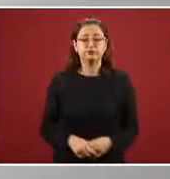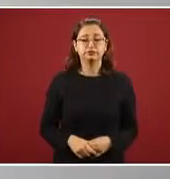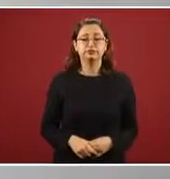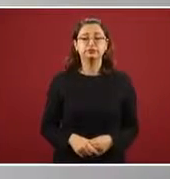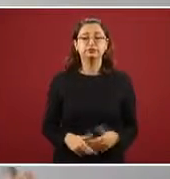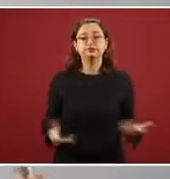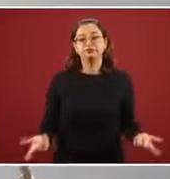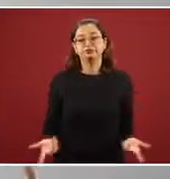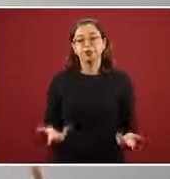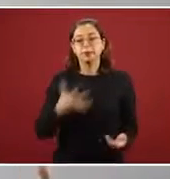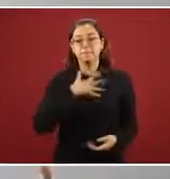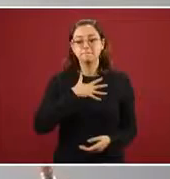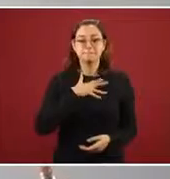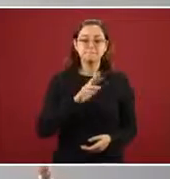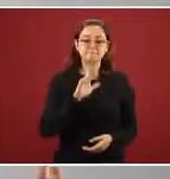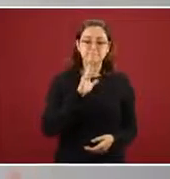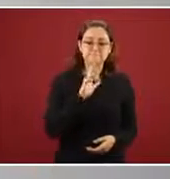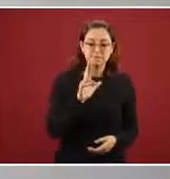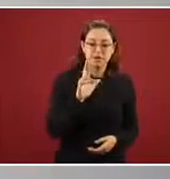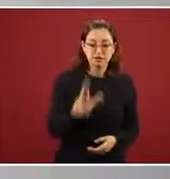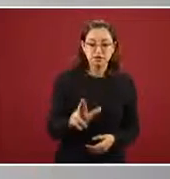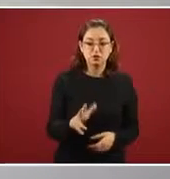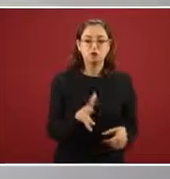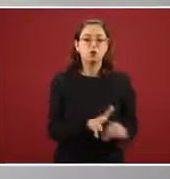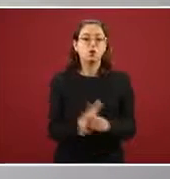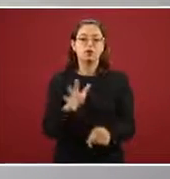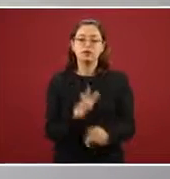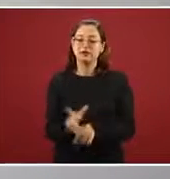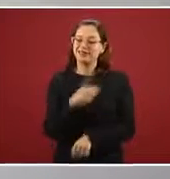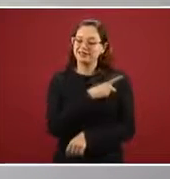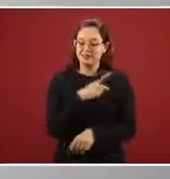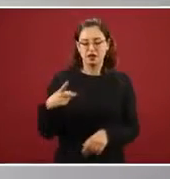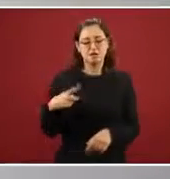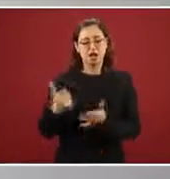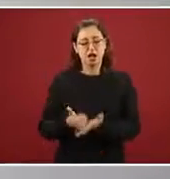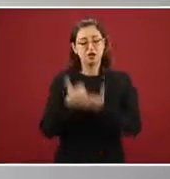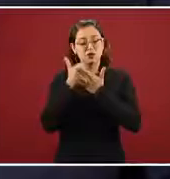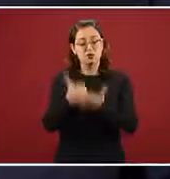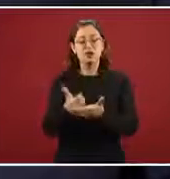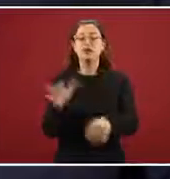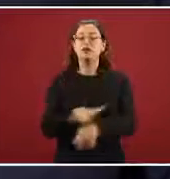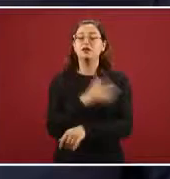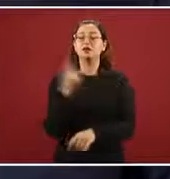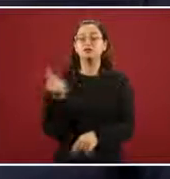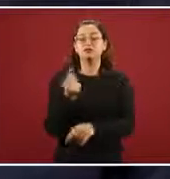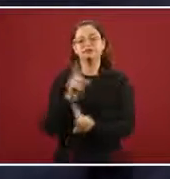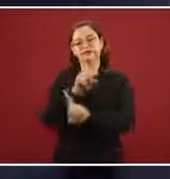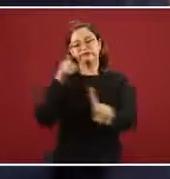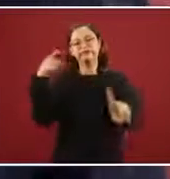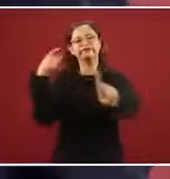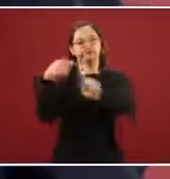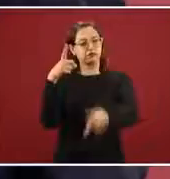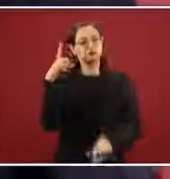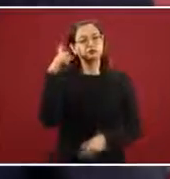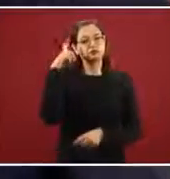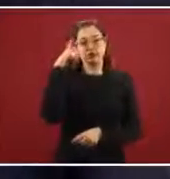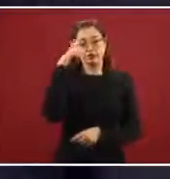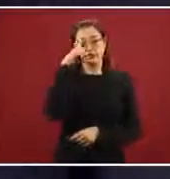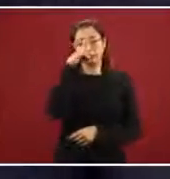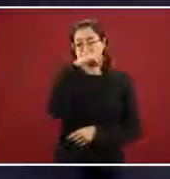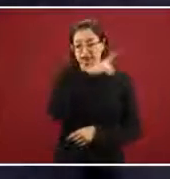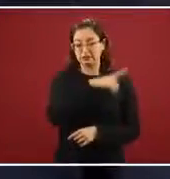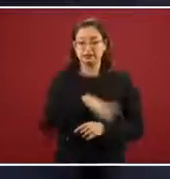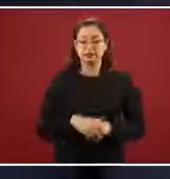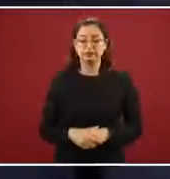mi respuesta, que nos ayuden. Es todo un desafío el que